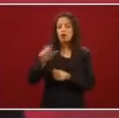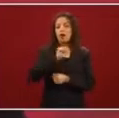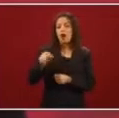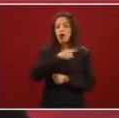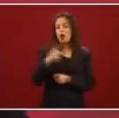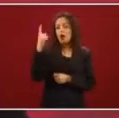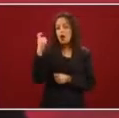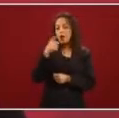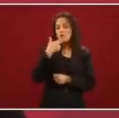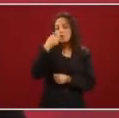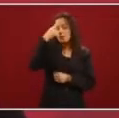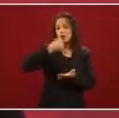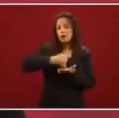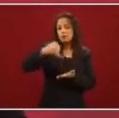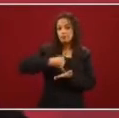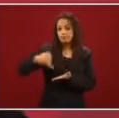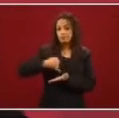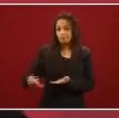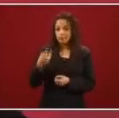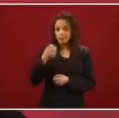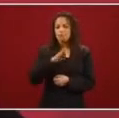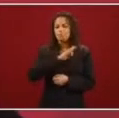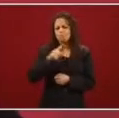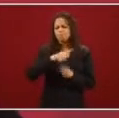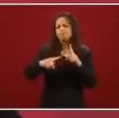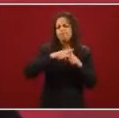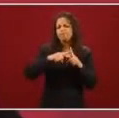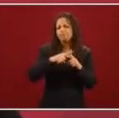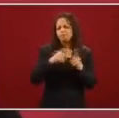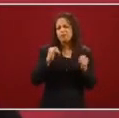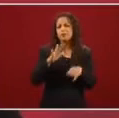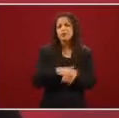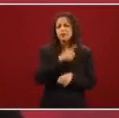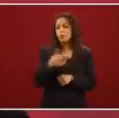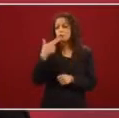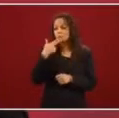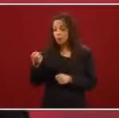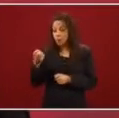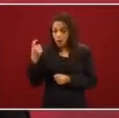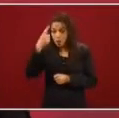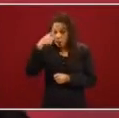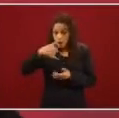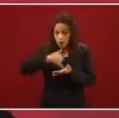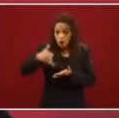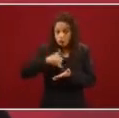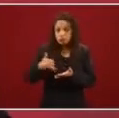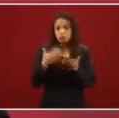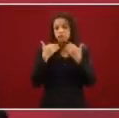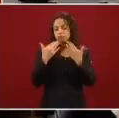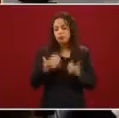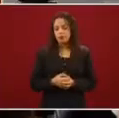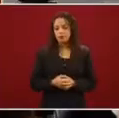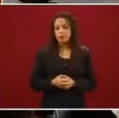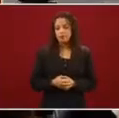de todas maneras de alguna manera sería positivo porque esa agua ya no se está utilizando para la agricultura. Esos derechos se los